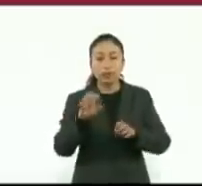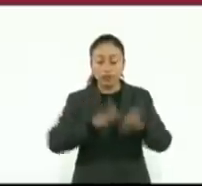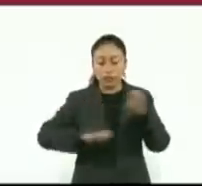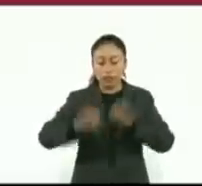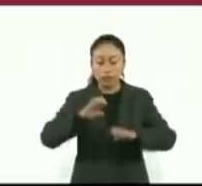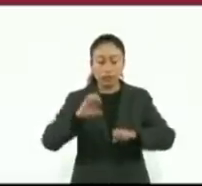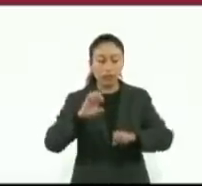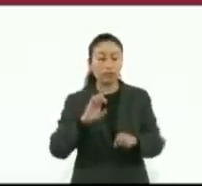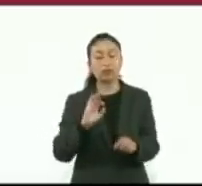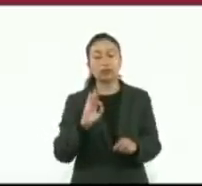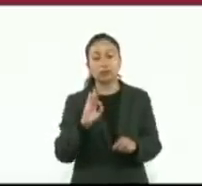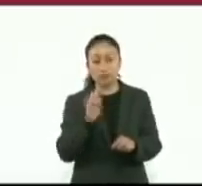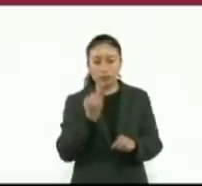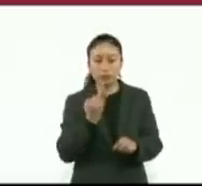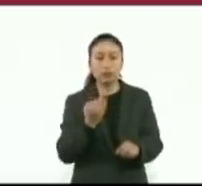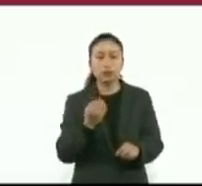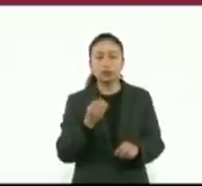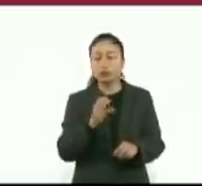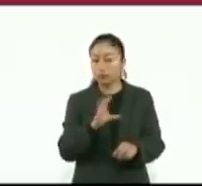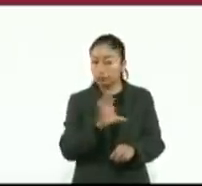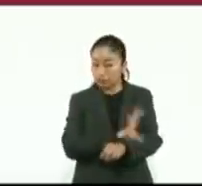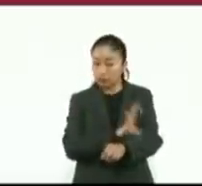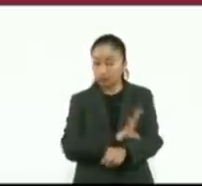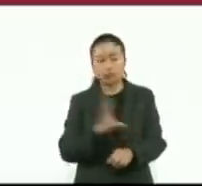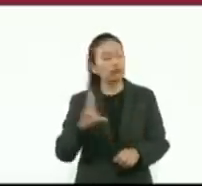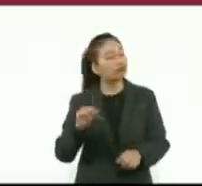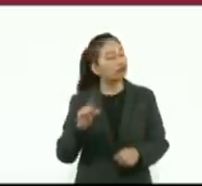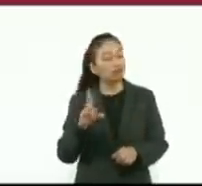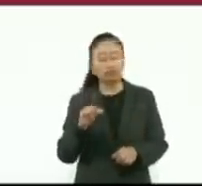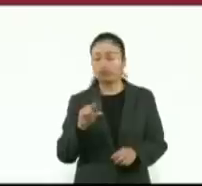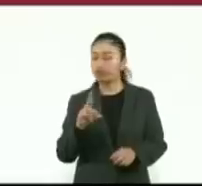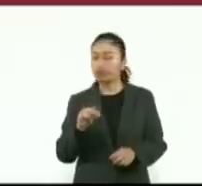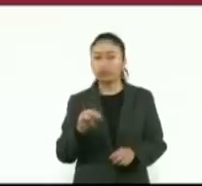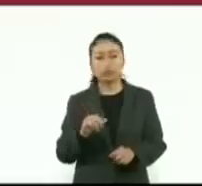que es Comisión Federal de Electricidad. Todo lo contrario,